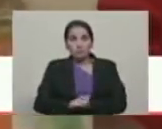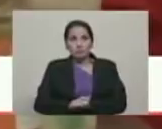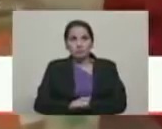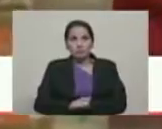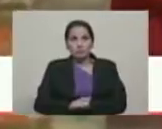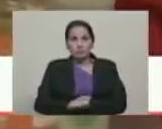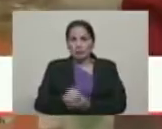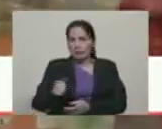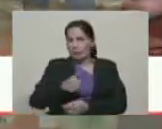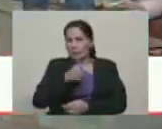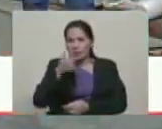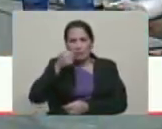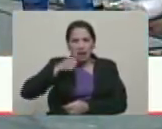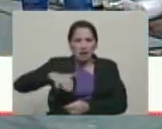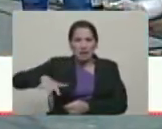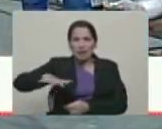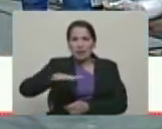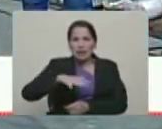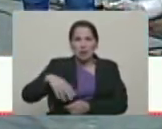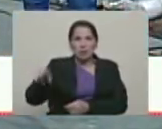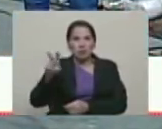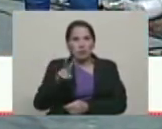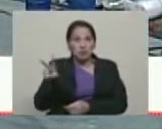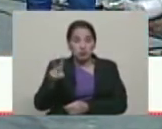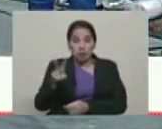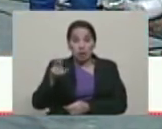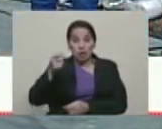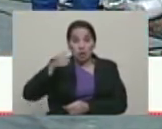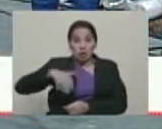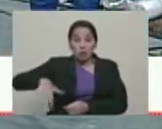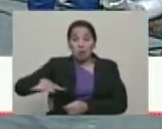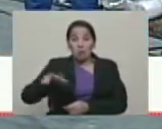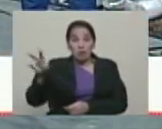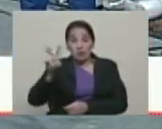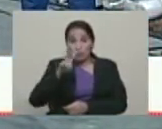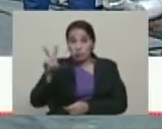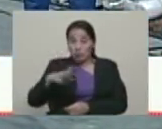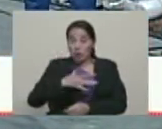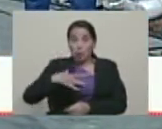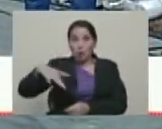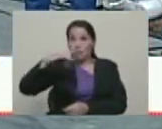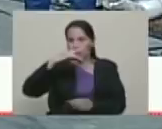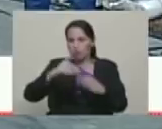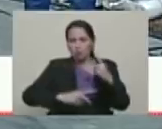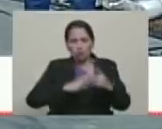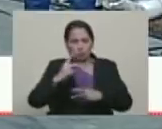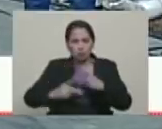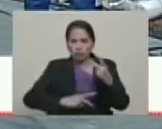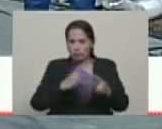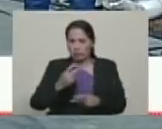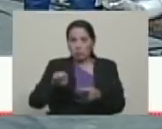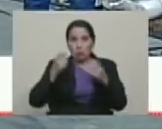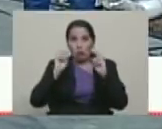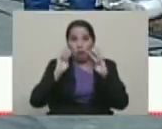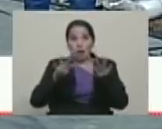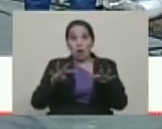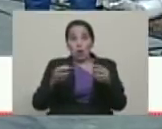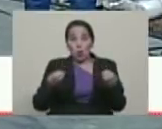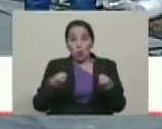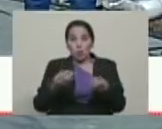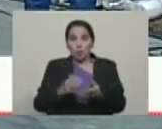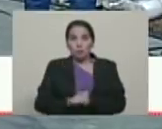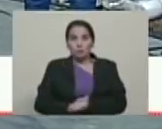campo venezolano. Venezuela está imbuida ahorita de un espíritu productivo impresionante. Las agresiones